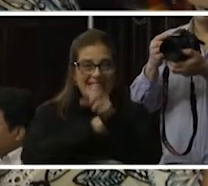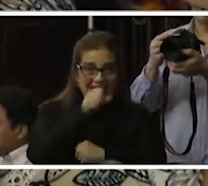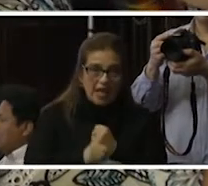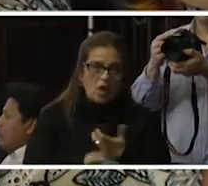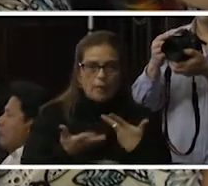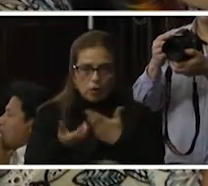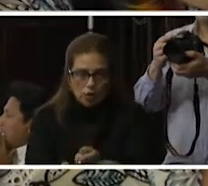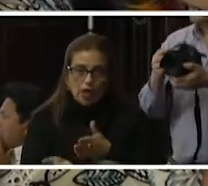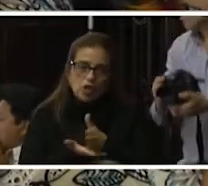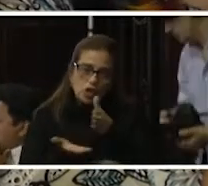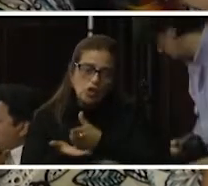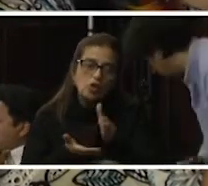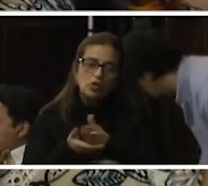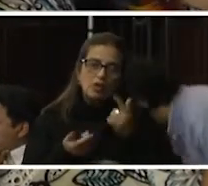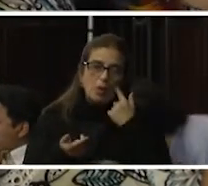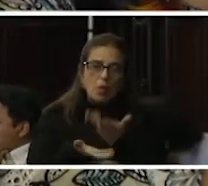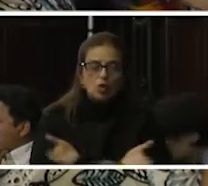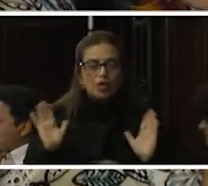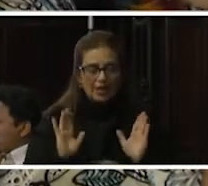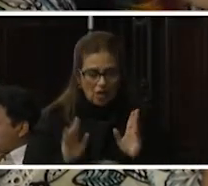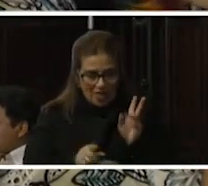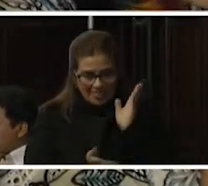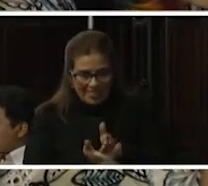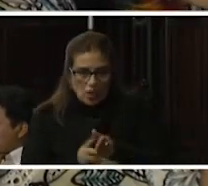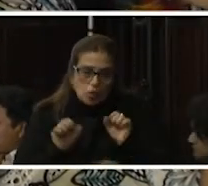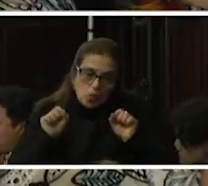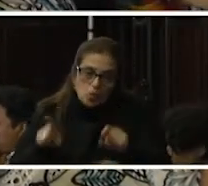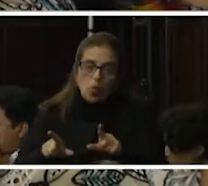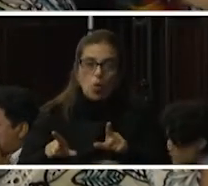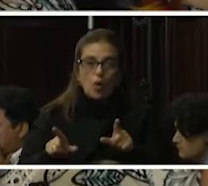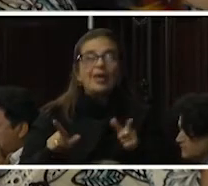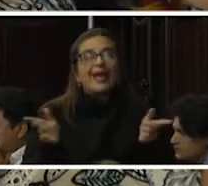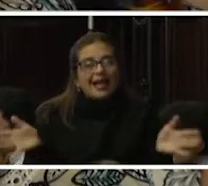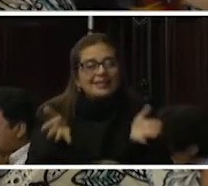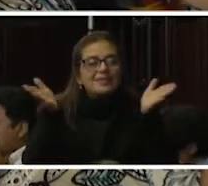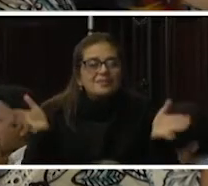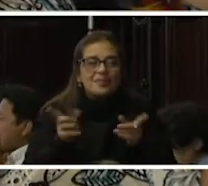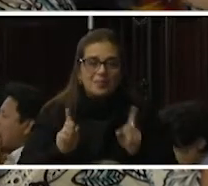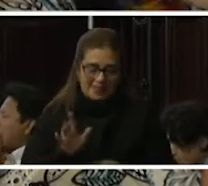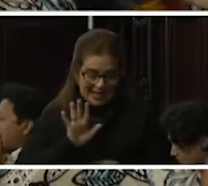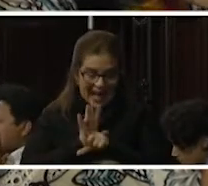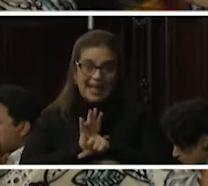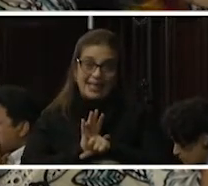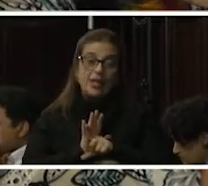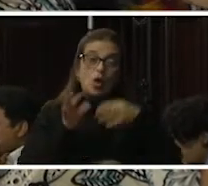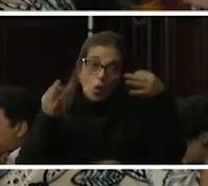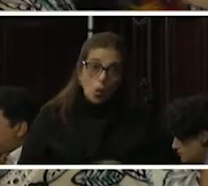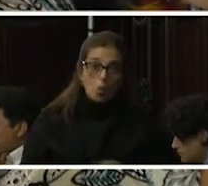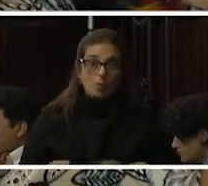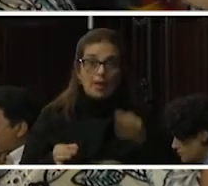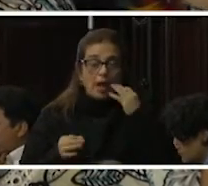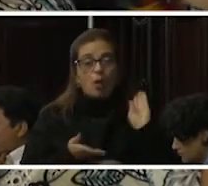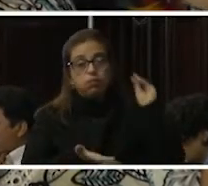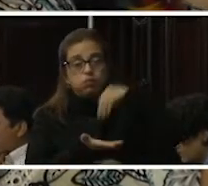pueblos, declarando su intangibilidad. Mientras esto ocurre, exhortarlo a que, como la ley lo exige, cumpla con